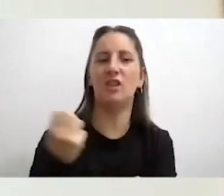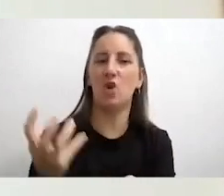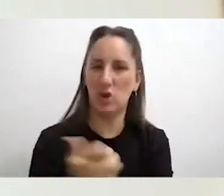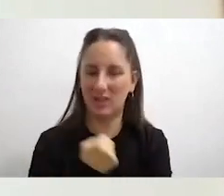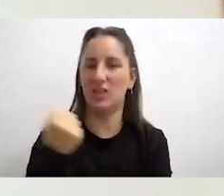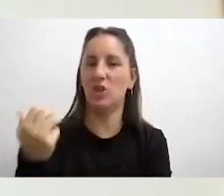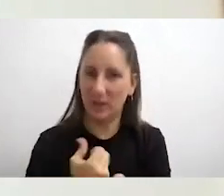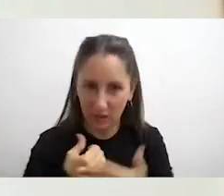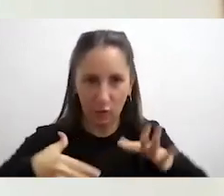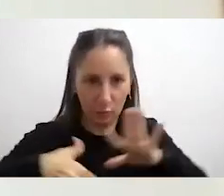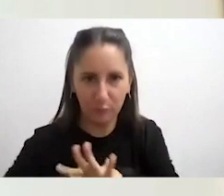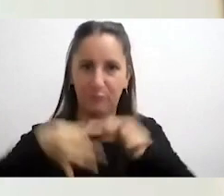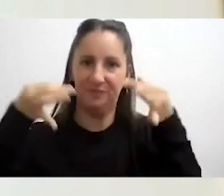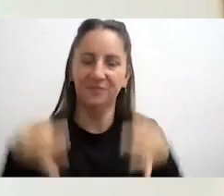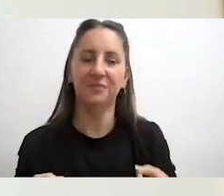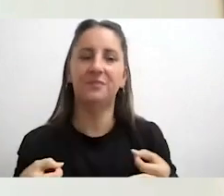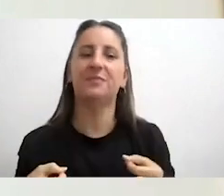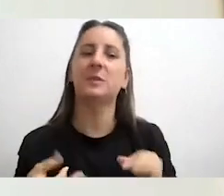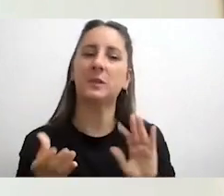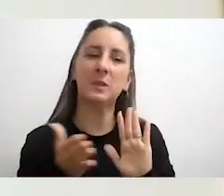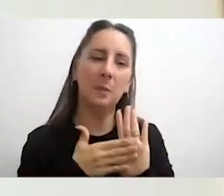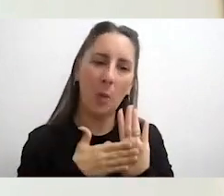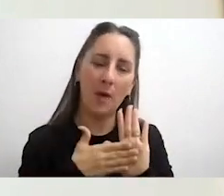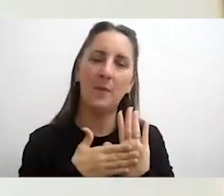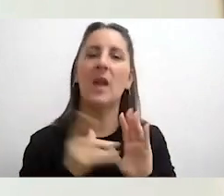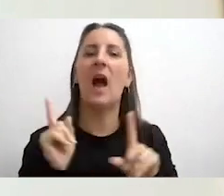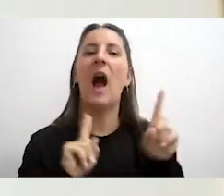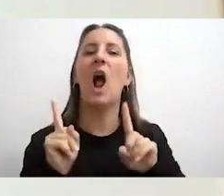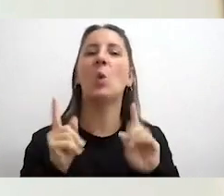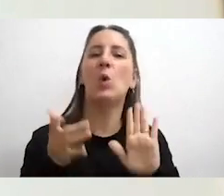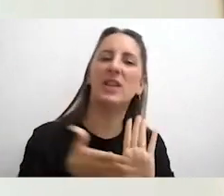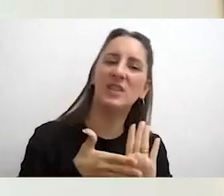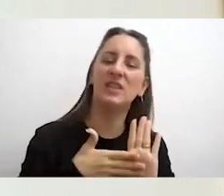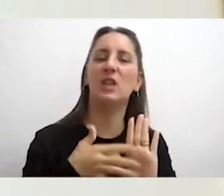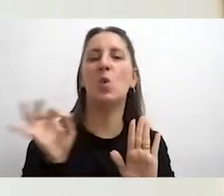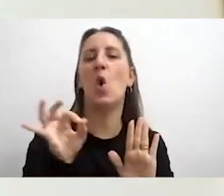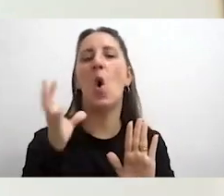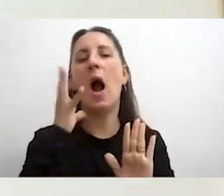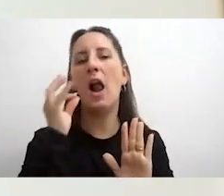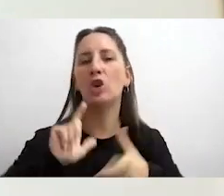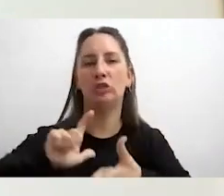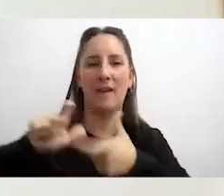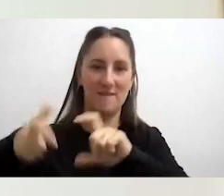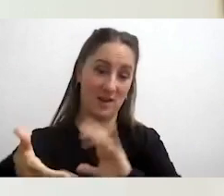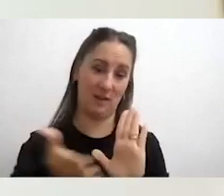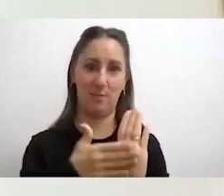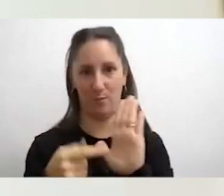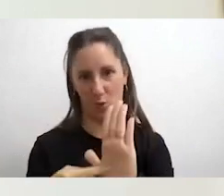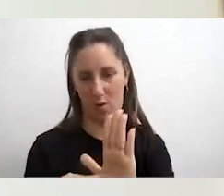retiros efectivos, que lo comprueben, vuelvo a lo mismo, con algún recibo o con alguna transferencia,